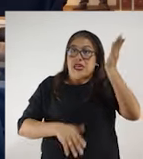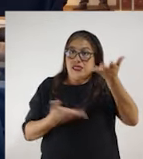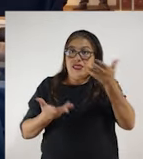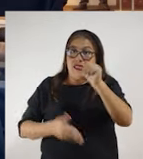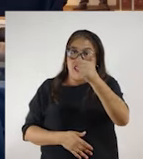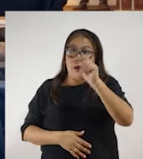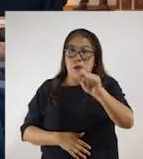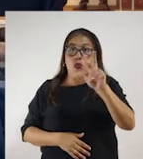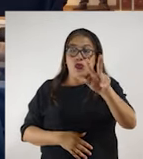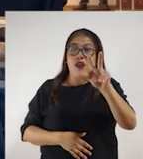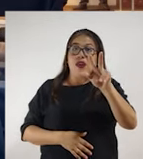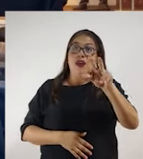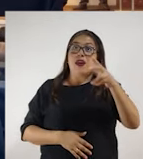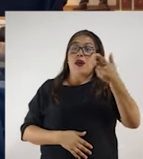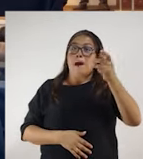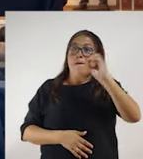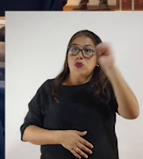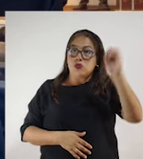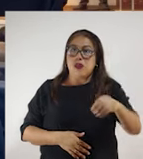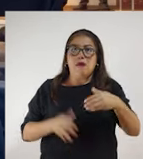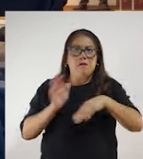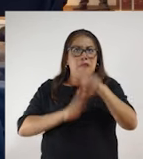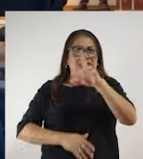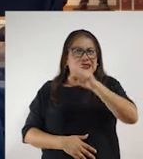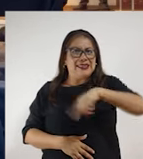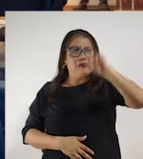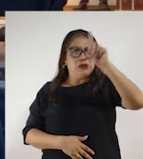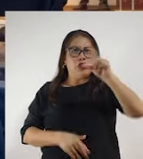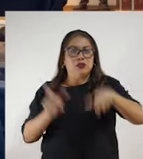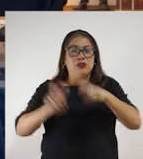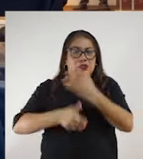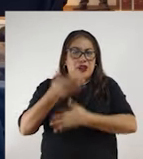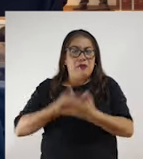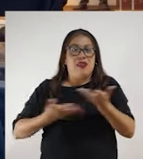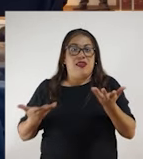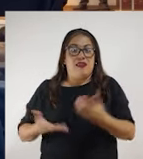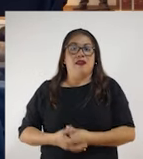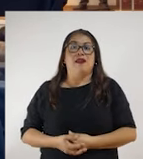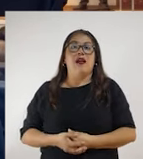10%, más de 3 millones de personas con discapacidad en el país.